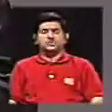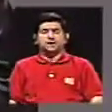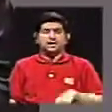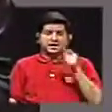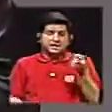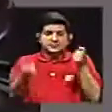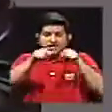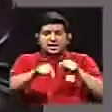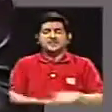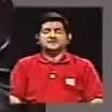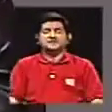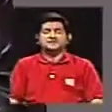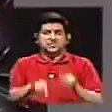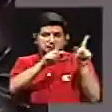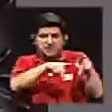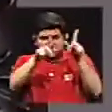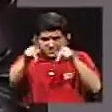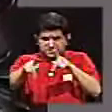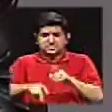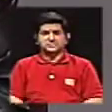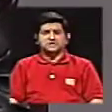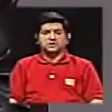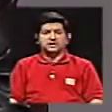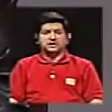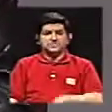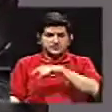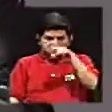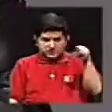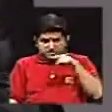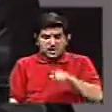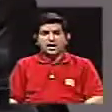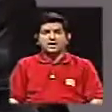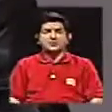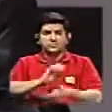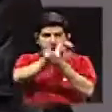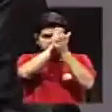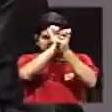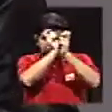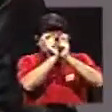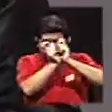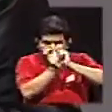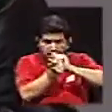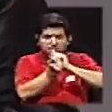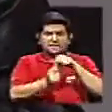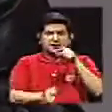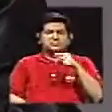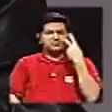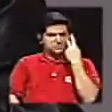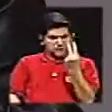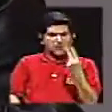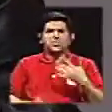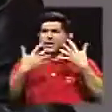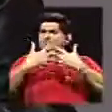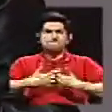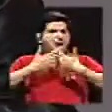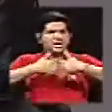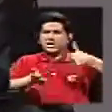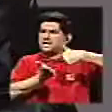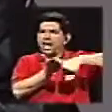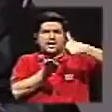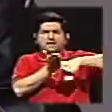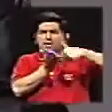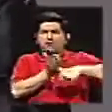es decir, y esa gente son las que convierten esto. Es decir, si usted empieza a ver, es una maquinaria electoral